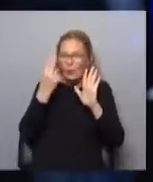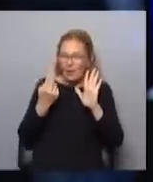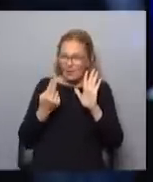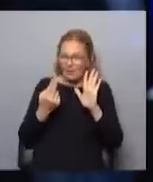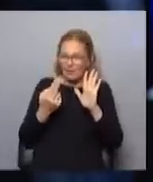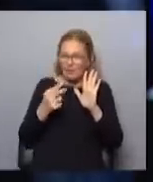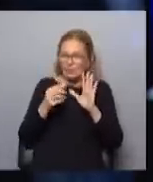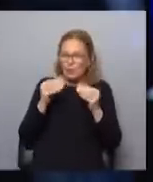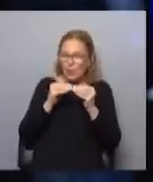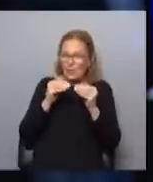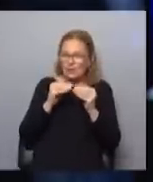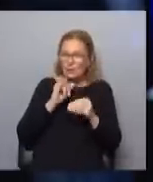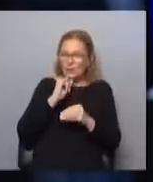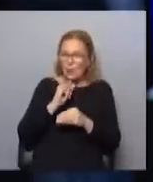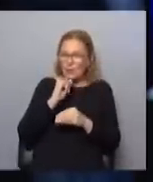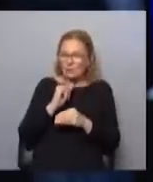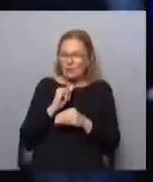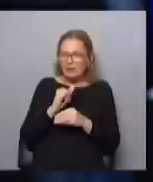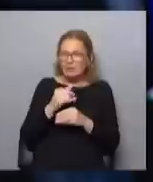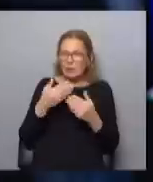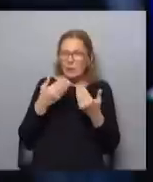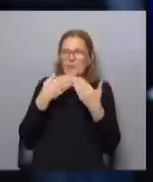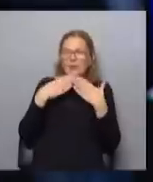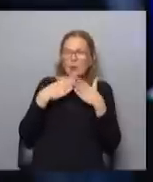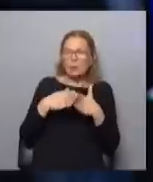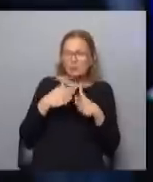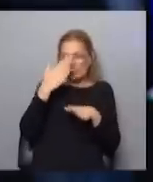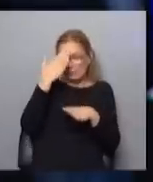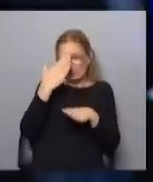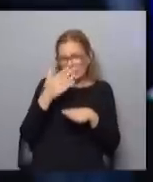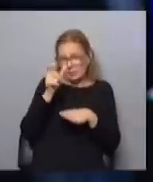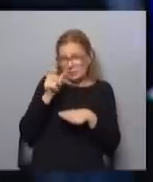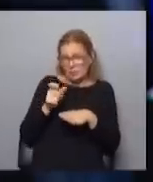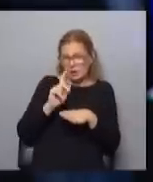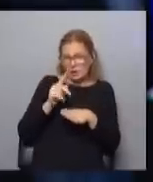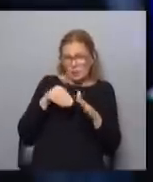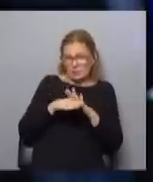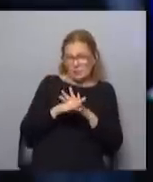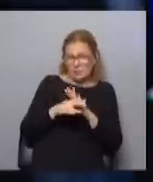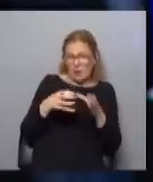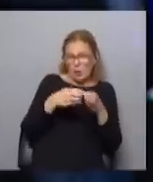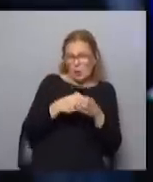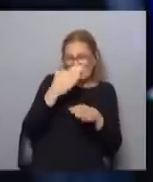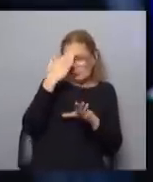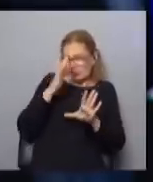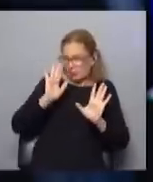los compañeros me cuentan que cuando te preguntan por el tema del frente gente que de repente no pertenece a nuestra fuerza política el